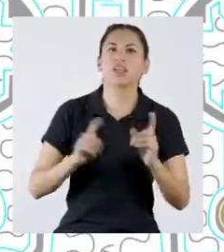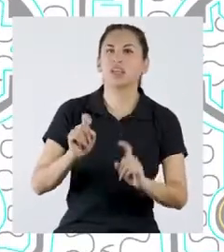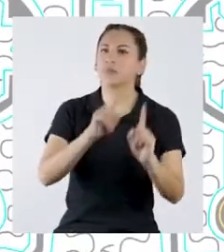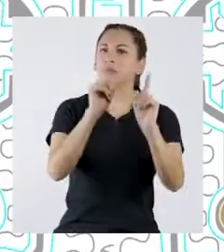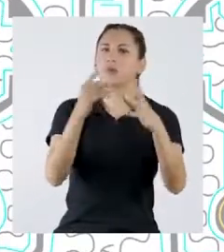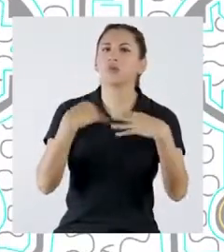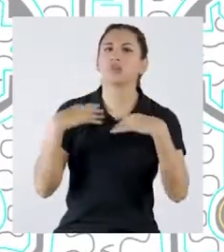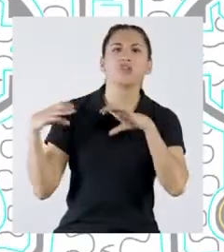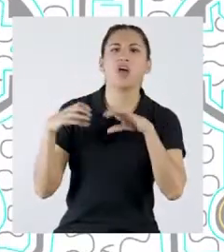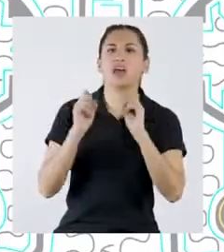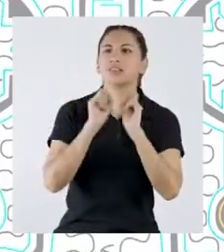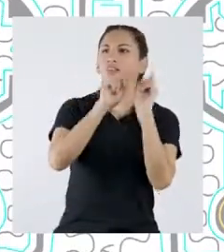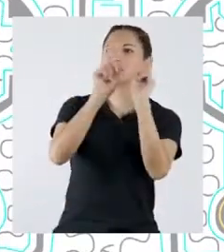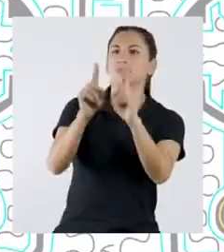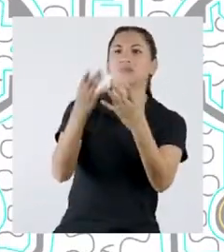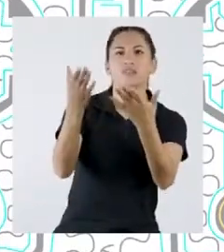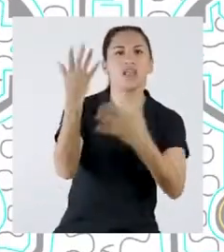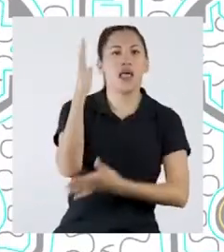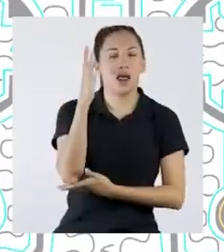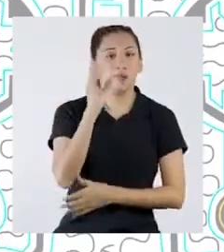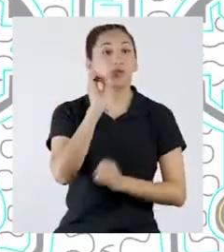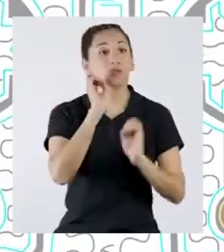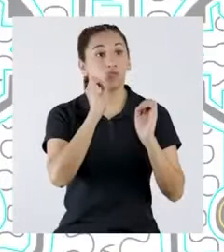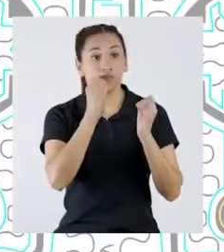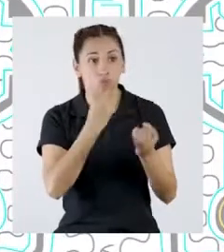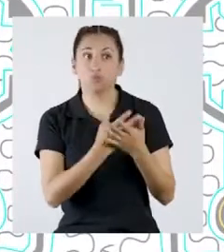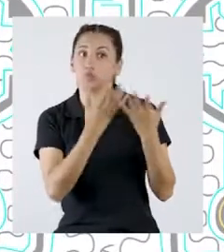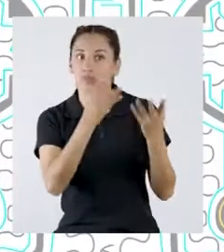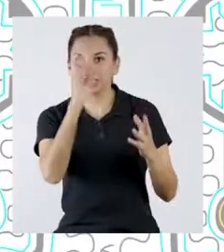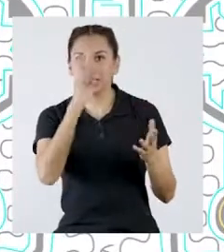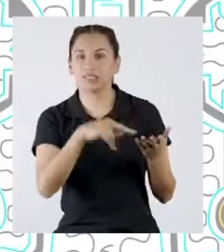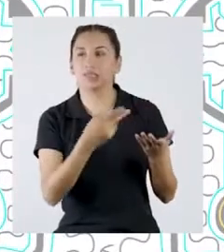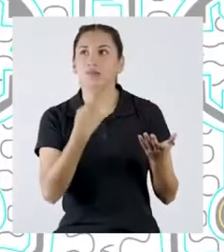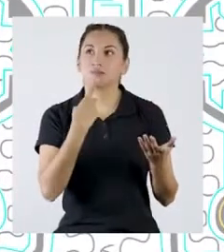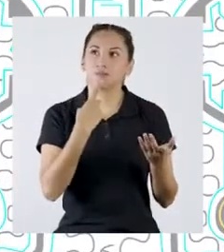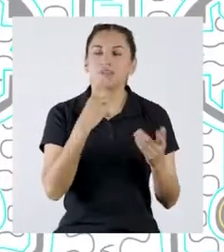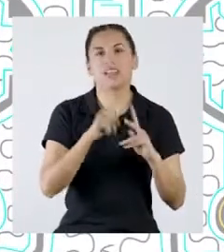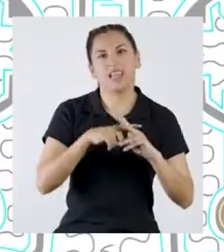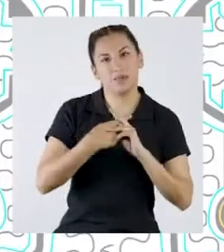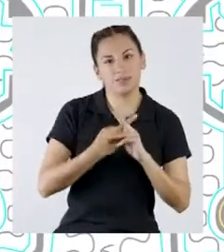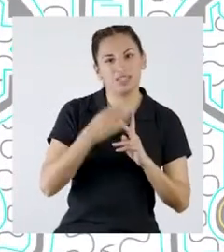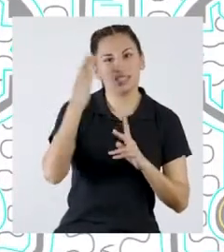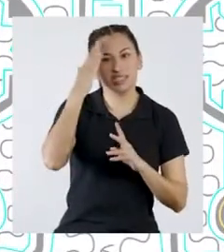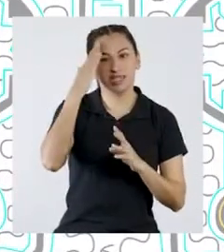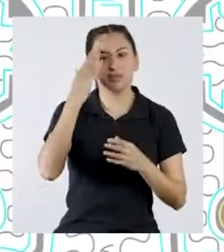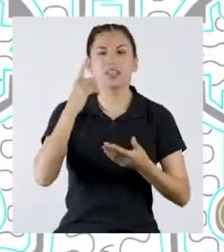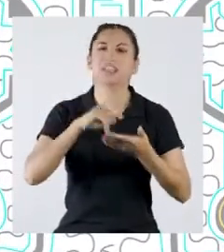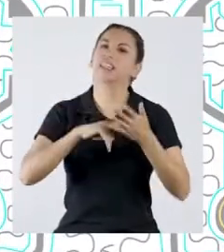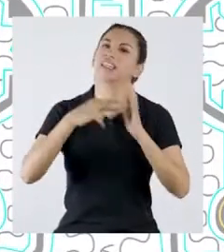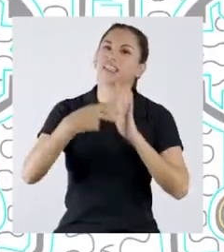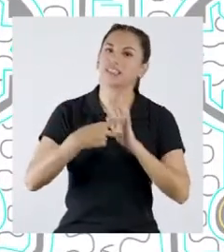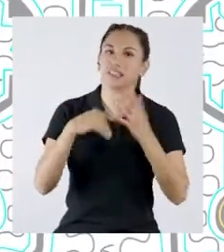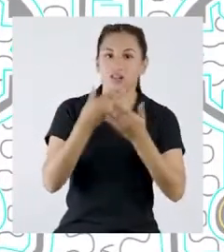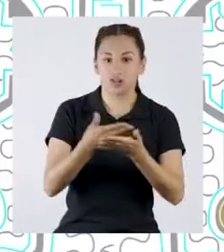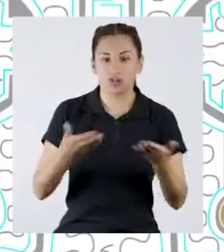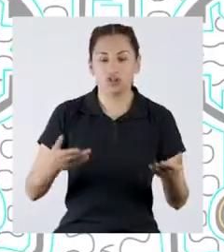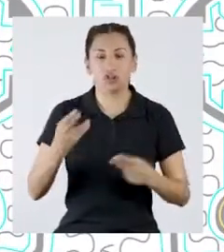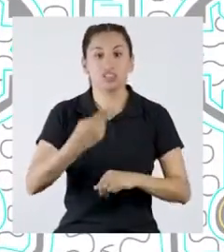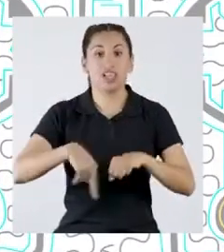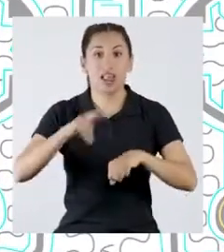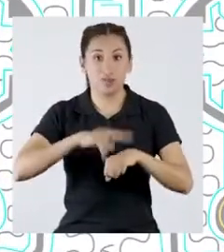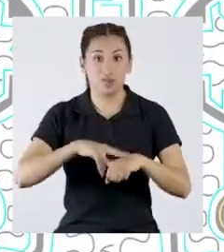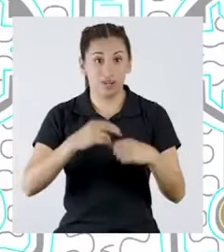¿Qué pregunta deberíamos hacerle al árbol? Buen punto, Laura. Creo que sería bueno empezar sabiendo qué son los recursos